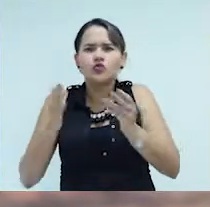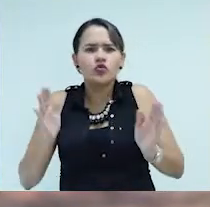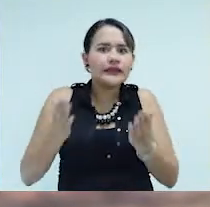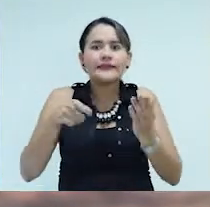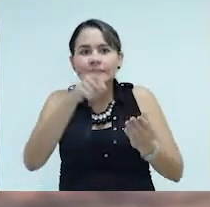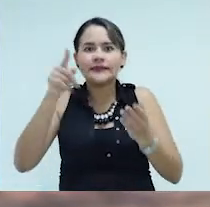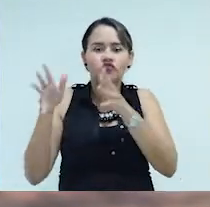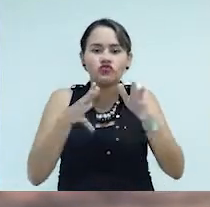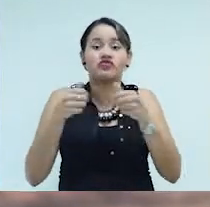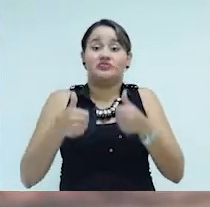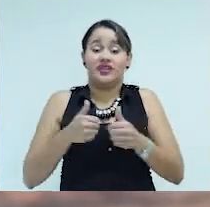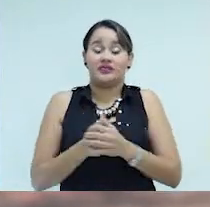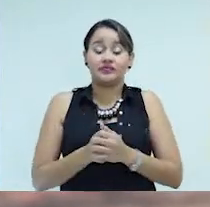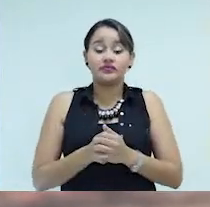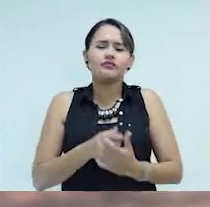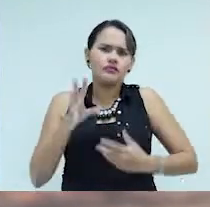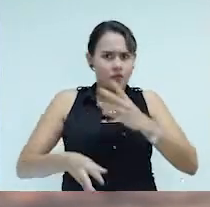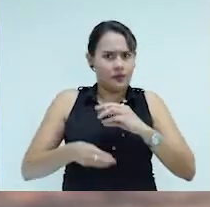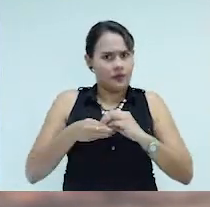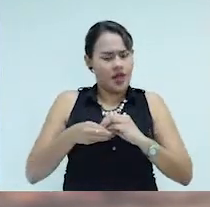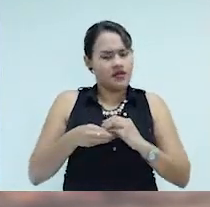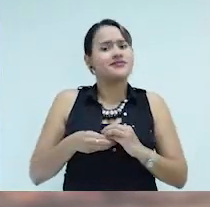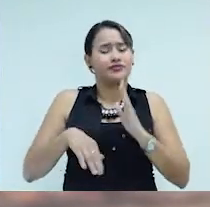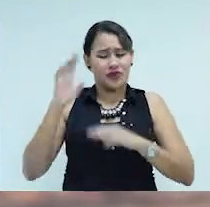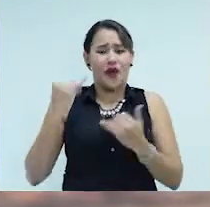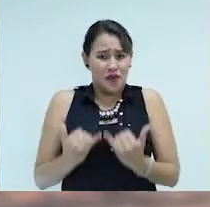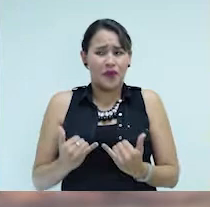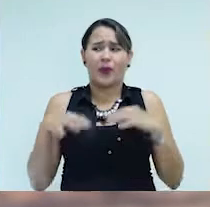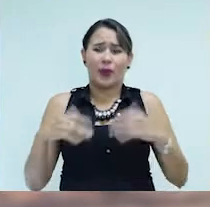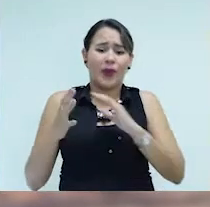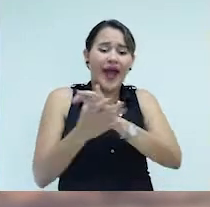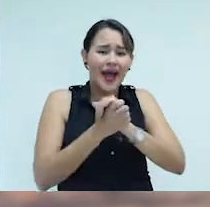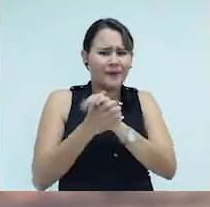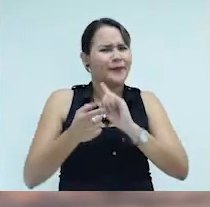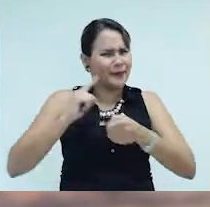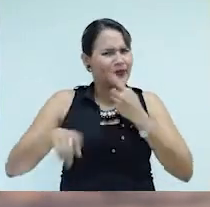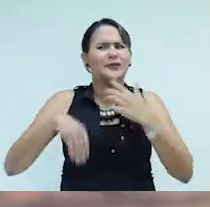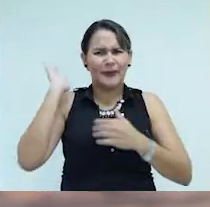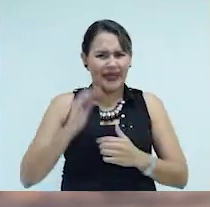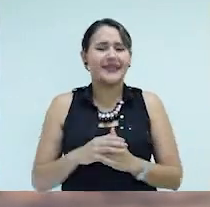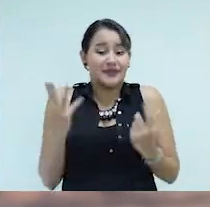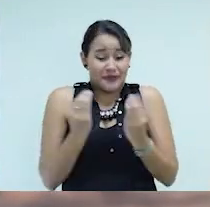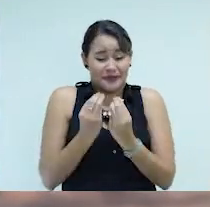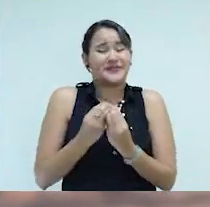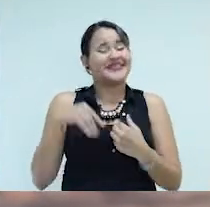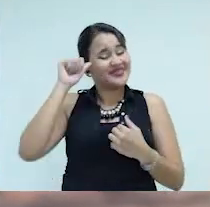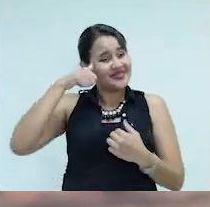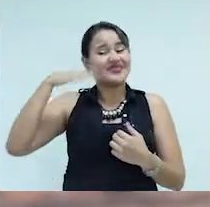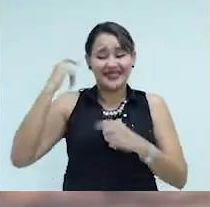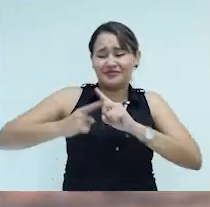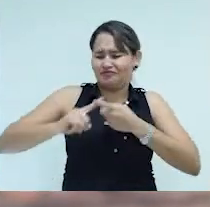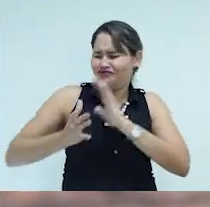fue la encargada de guiar mi formación docente. Aquí conseguí grandes amistades, grandes